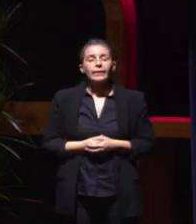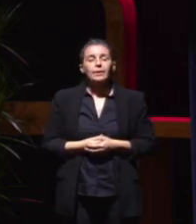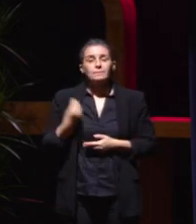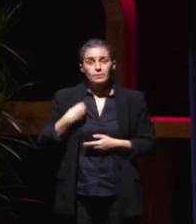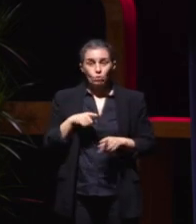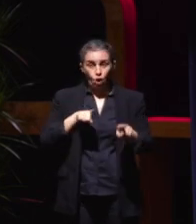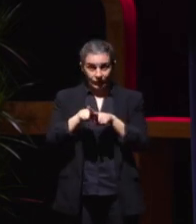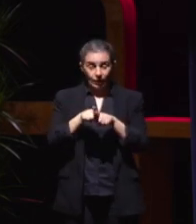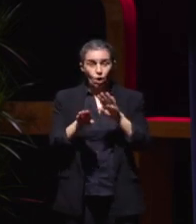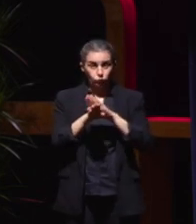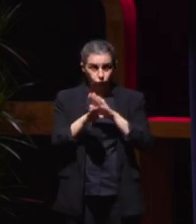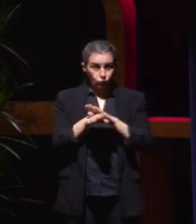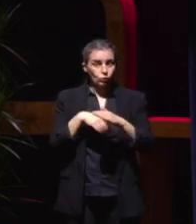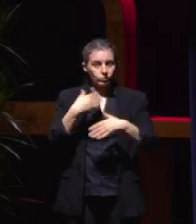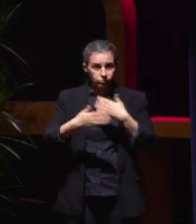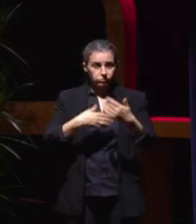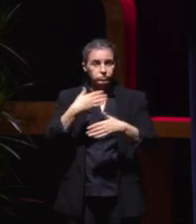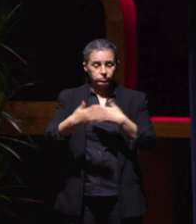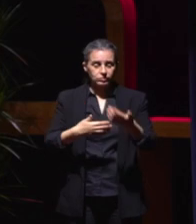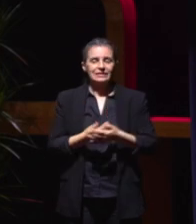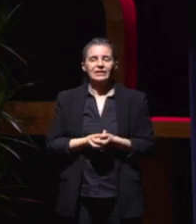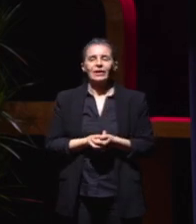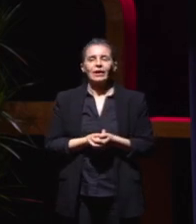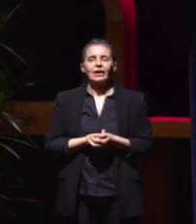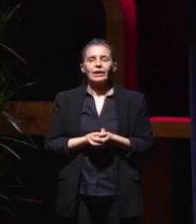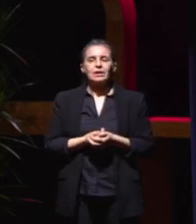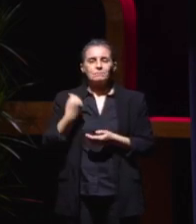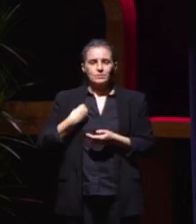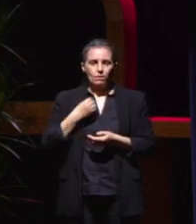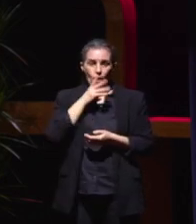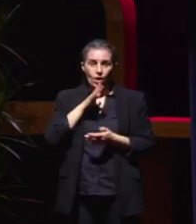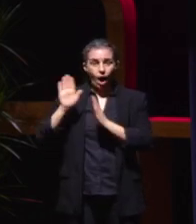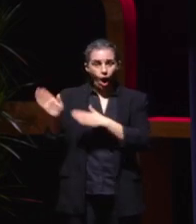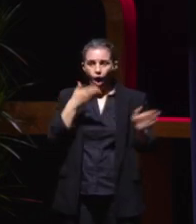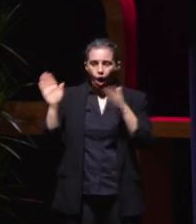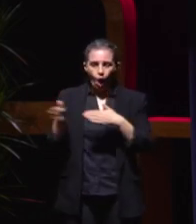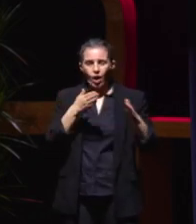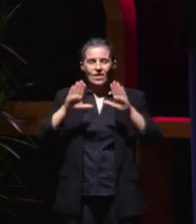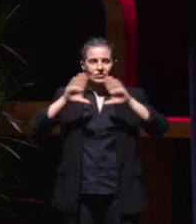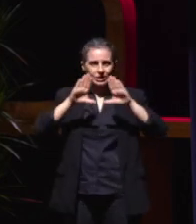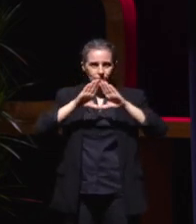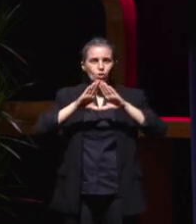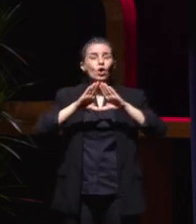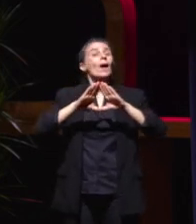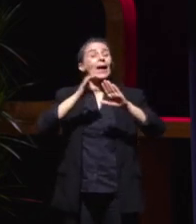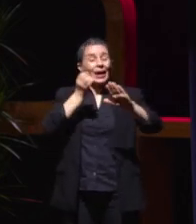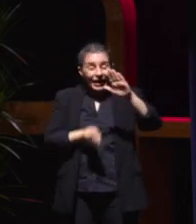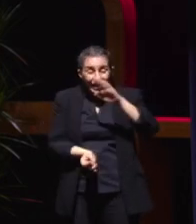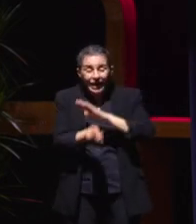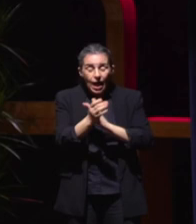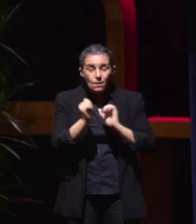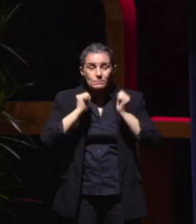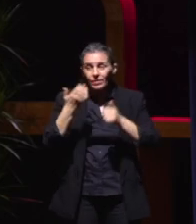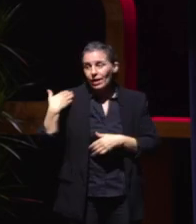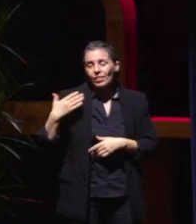sobrevive y de la estanésima ola del feminismo se gestó en el cine para que vea para que la gente lo vea es decir